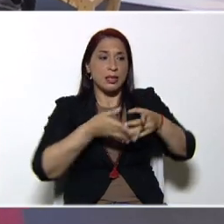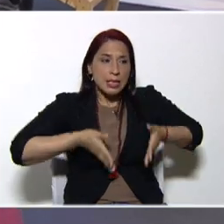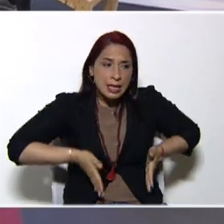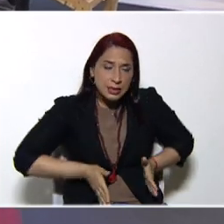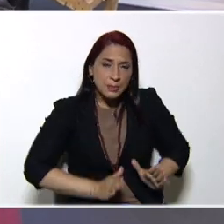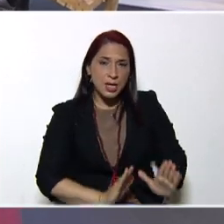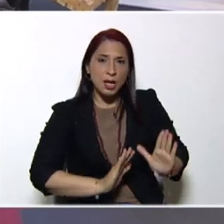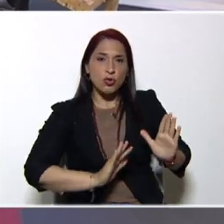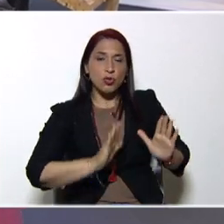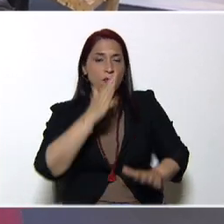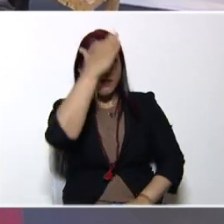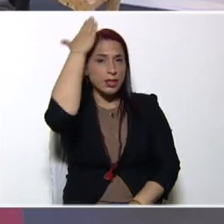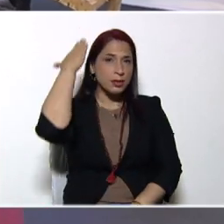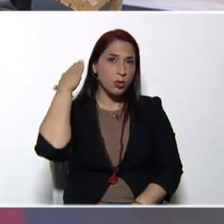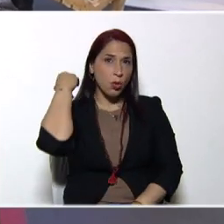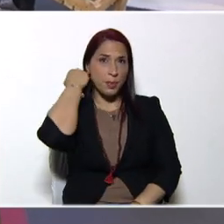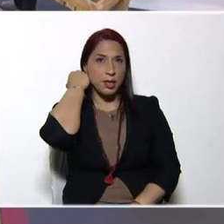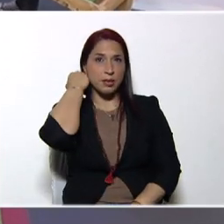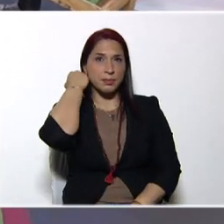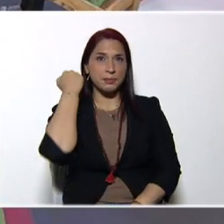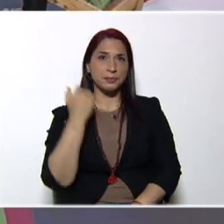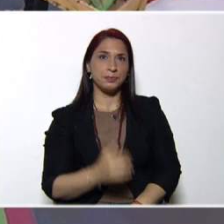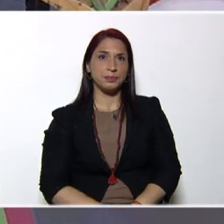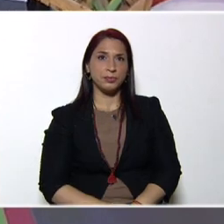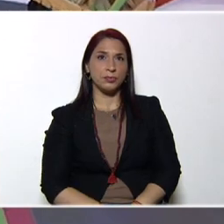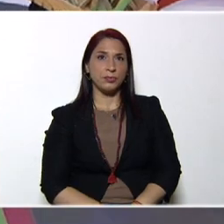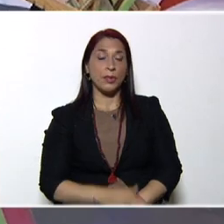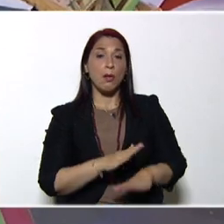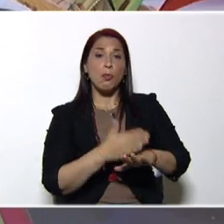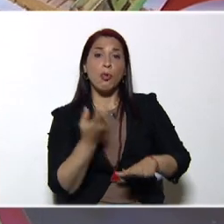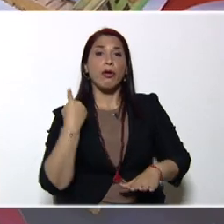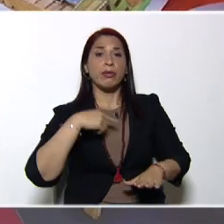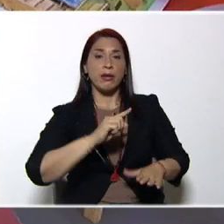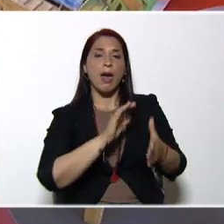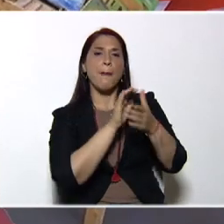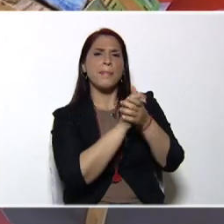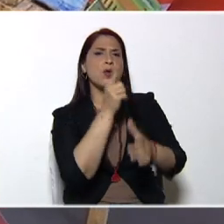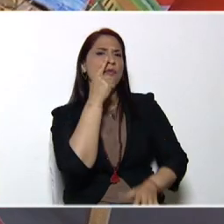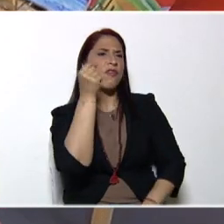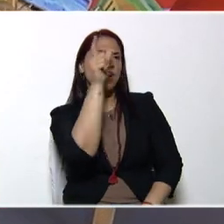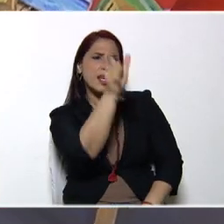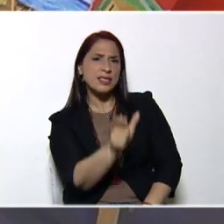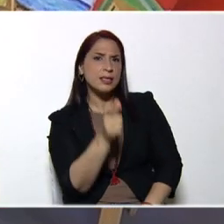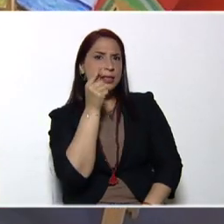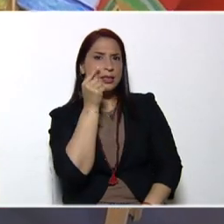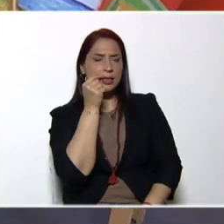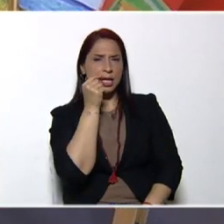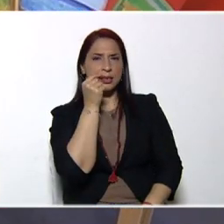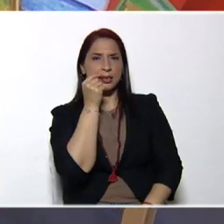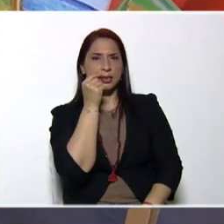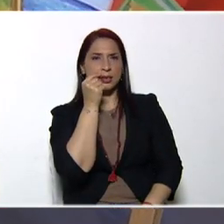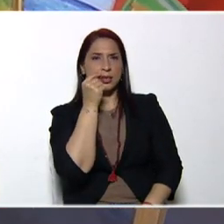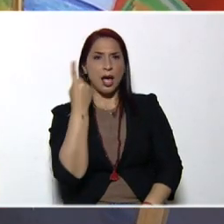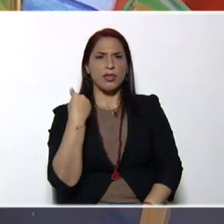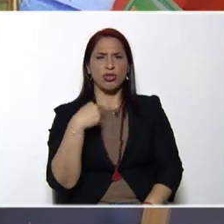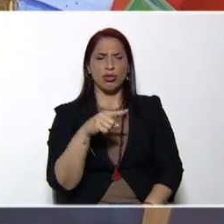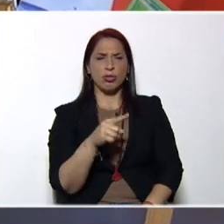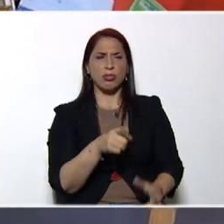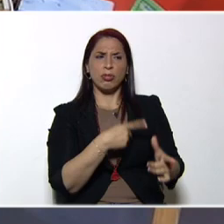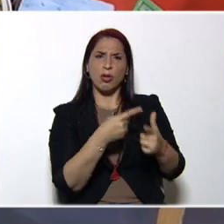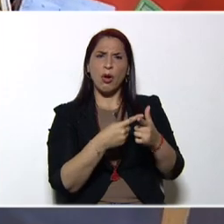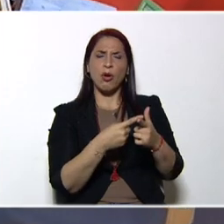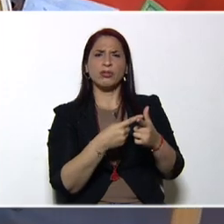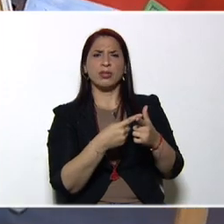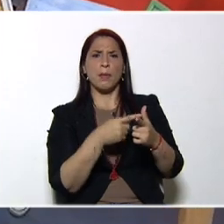nacimiento de Francisco de Miranda, porque Francisco de Miranda, que tenía un amigo francés, que no sé mucho francés, tendría que practicar con los profesores de